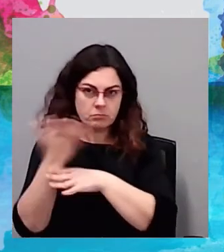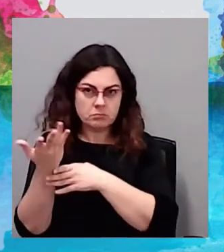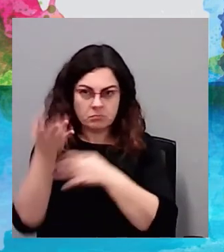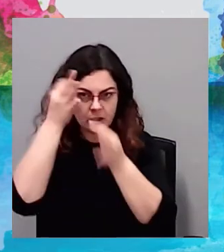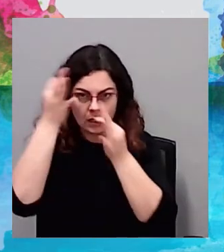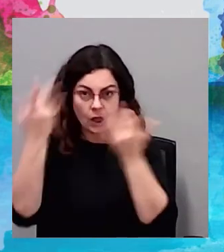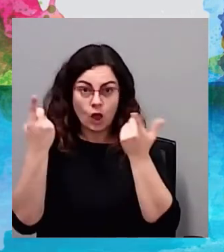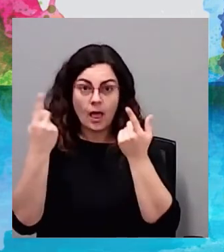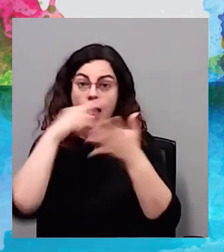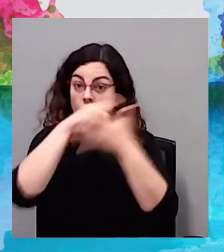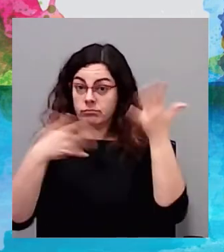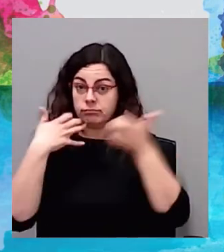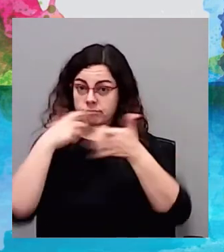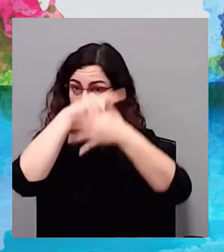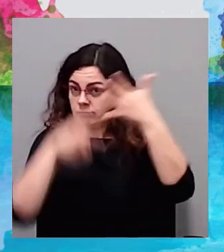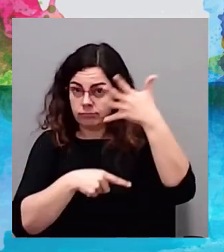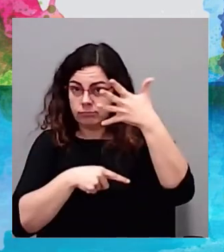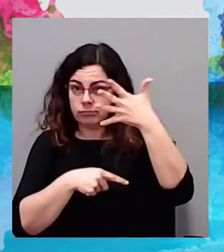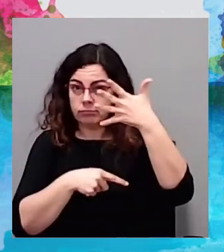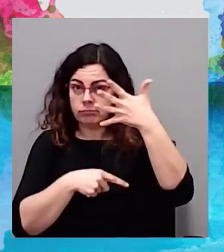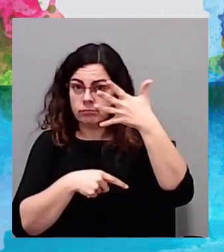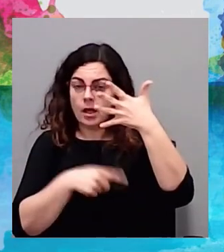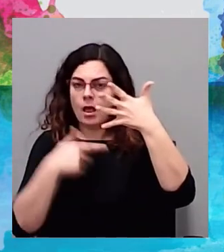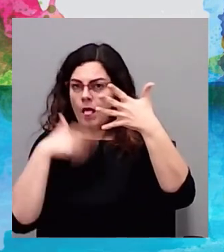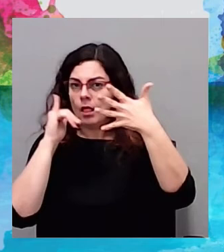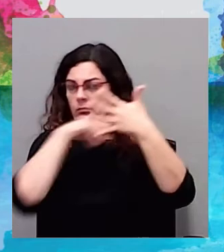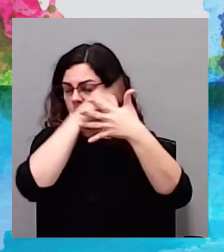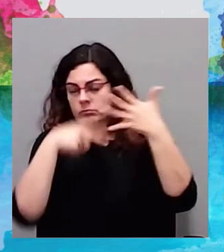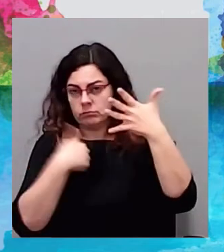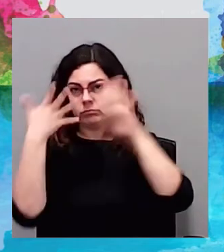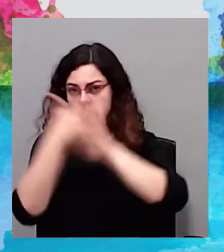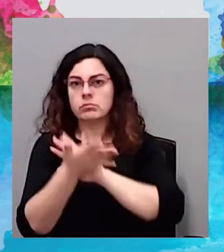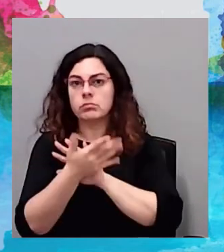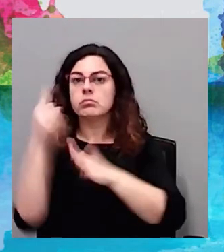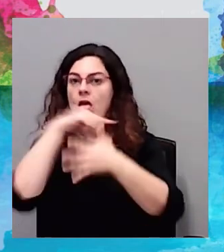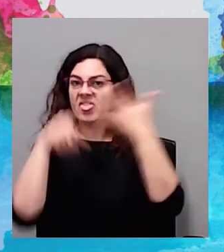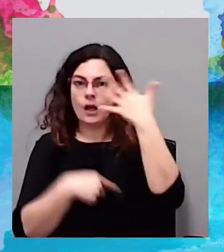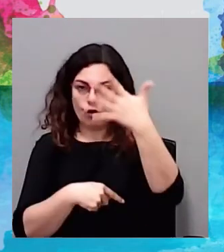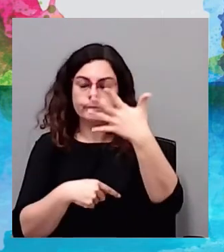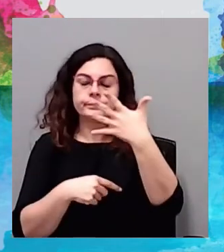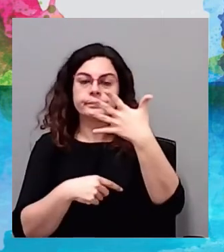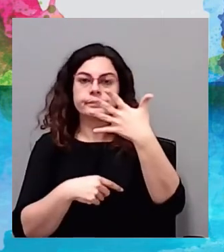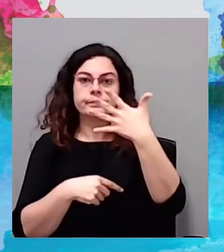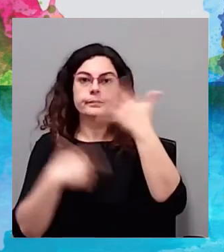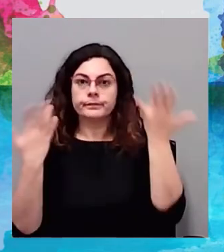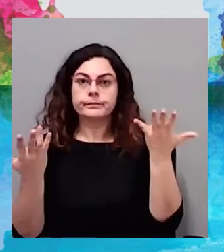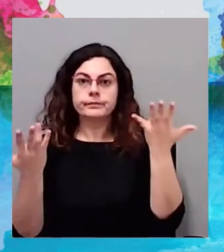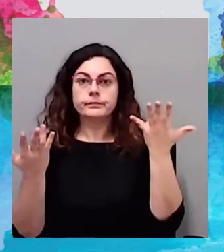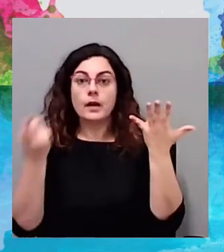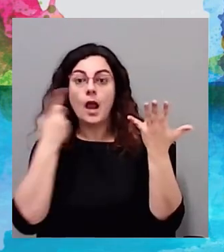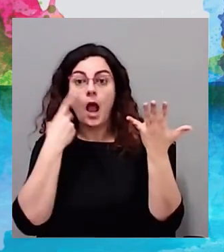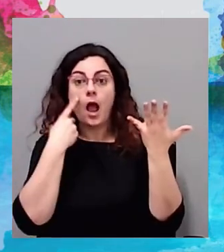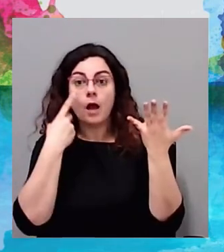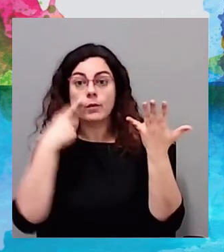estas 5 obras que las tenemos, creo que sí, las de las 5, y a ver qué os